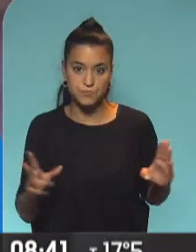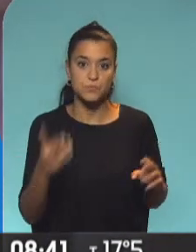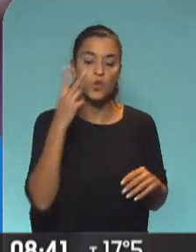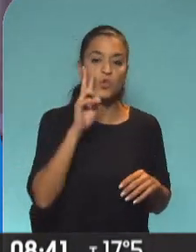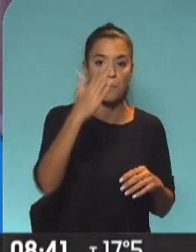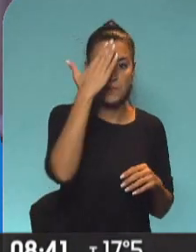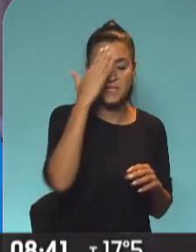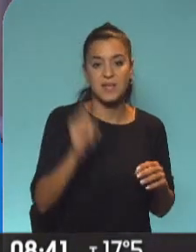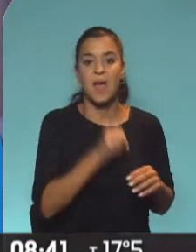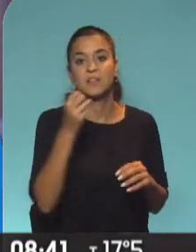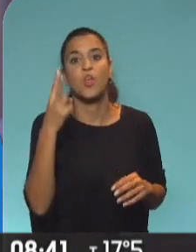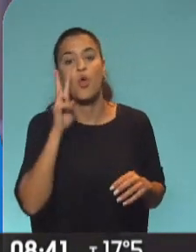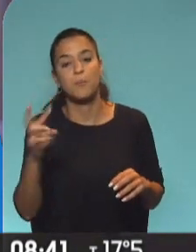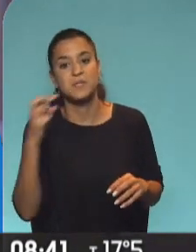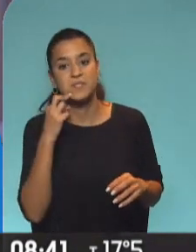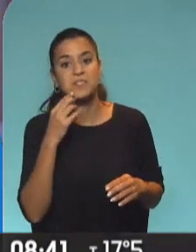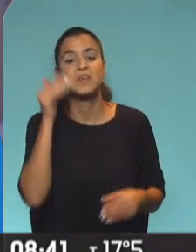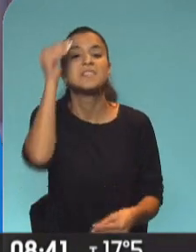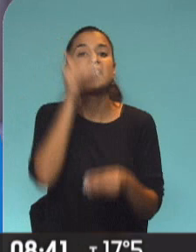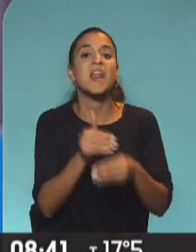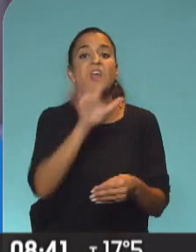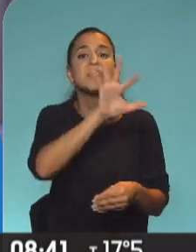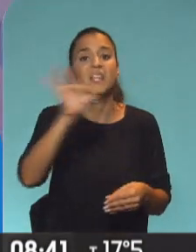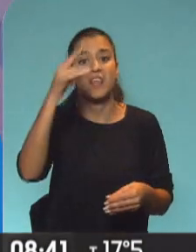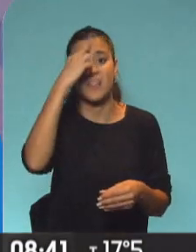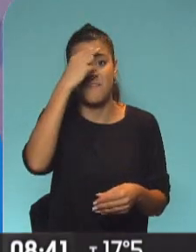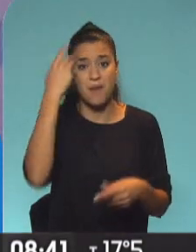2015 y 2019, se cerraron 500 farmacias,